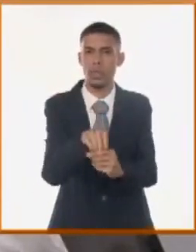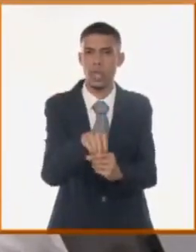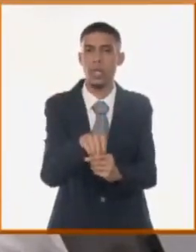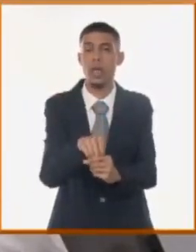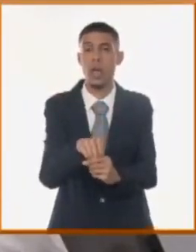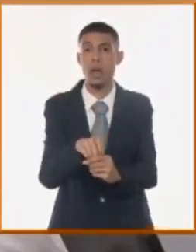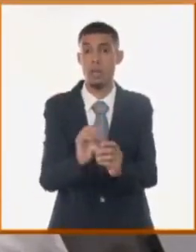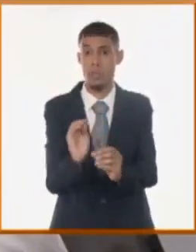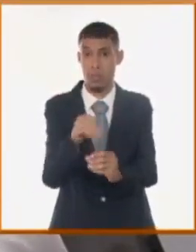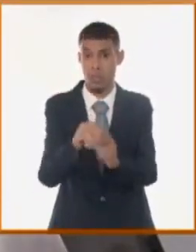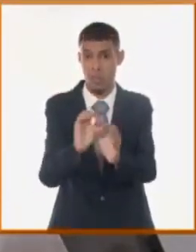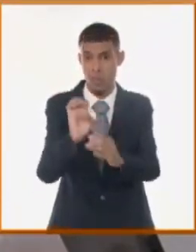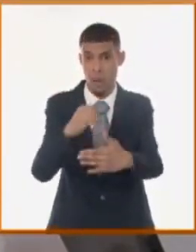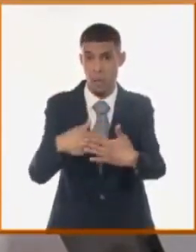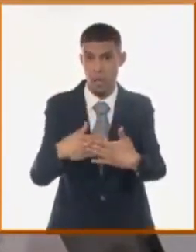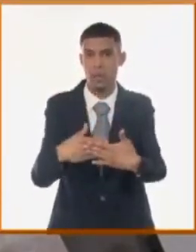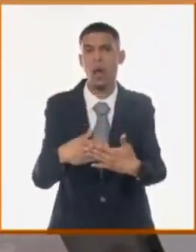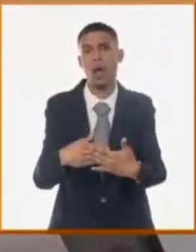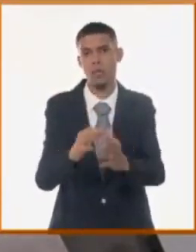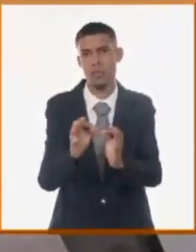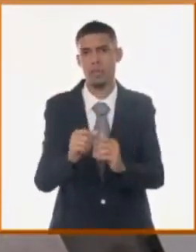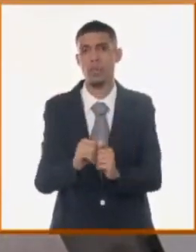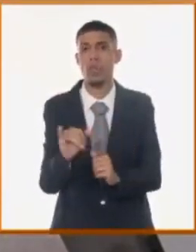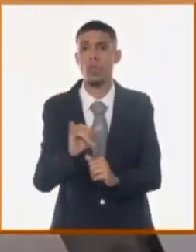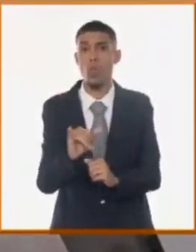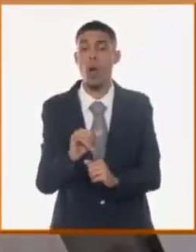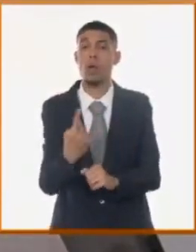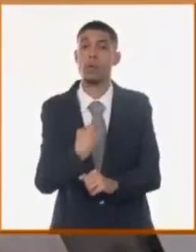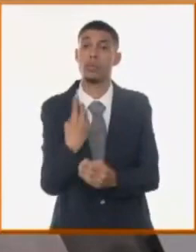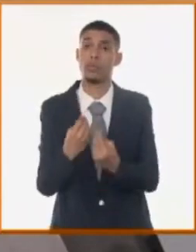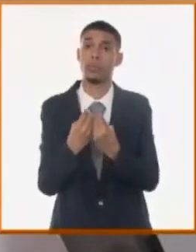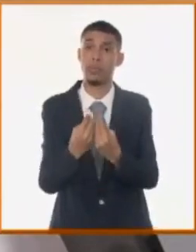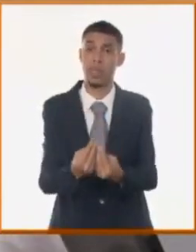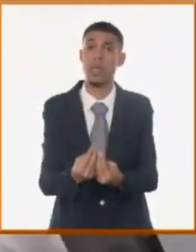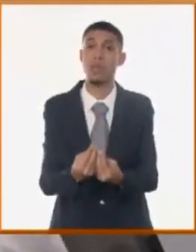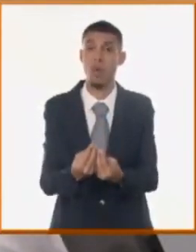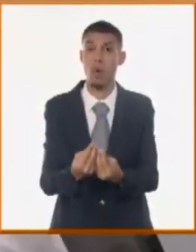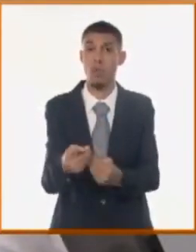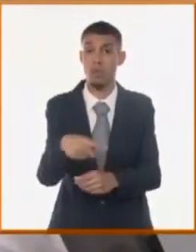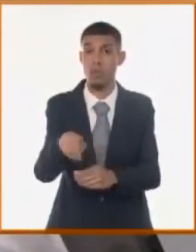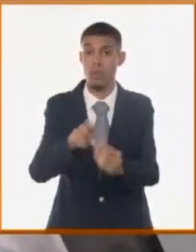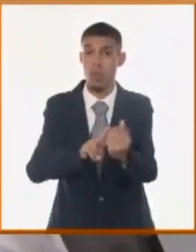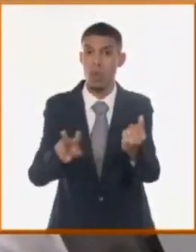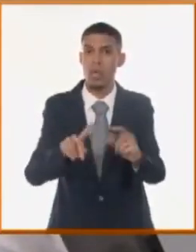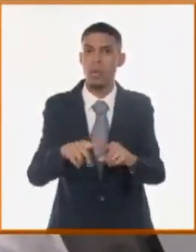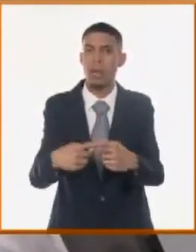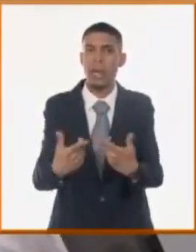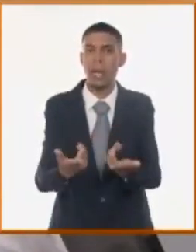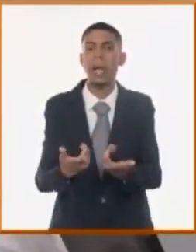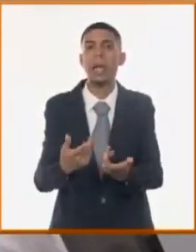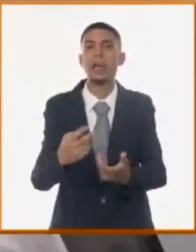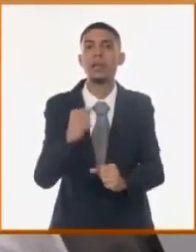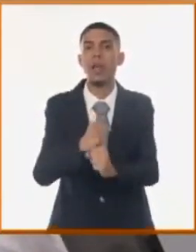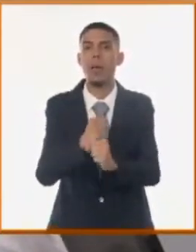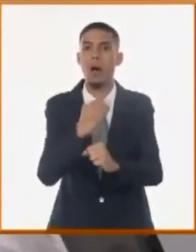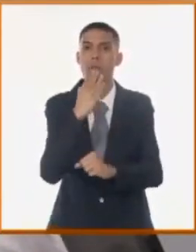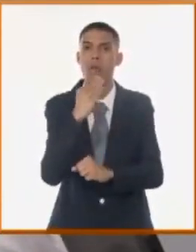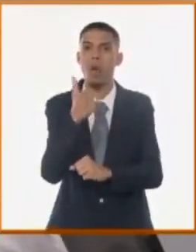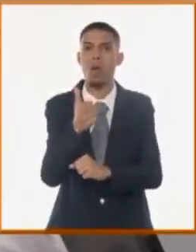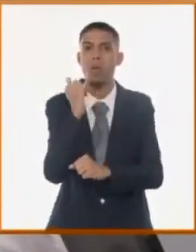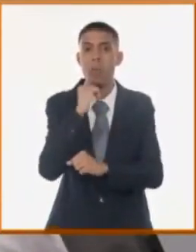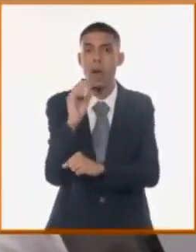empresa. Y bueno, las facultades que le dimos es para dinamizar en el territorio, pero además que tribute al proceso